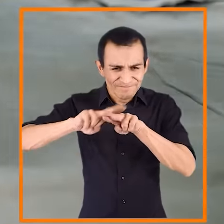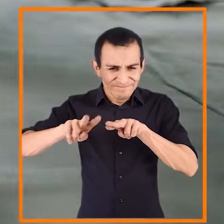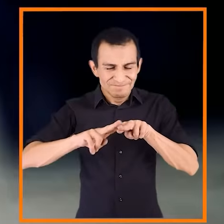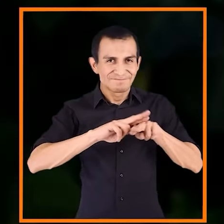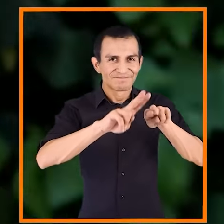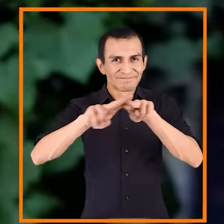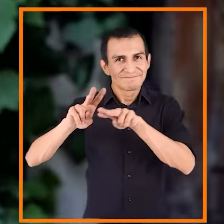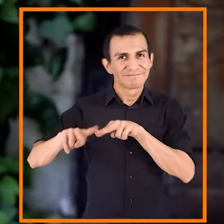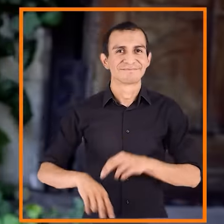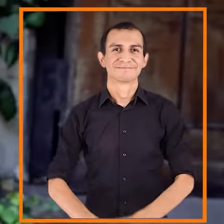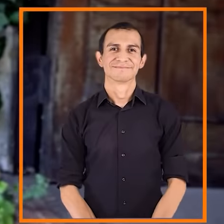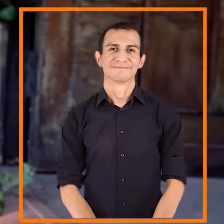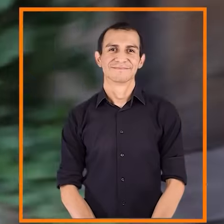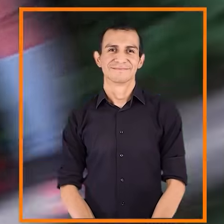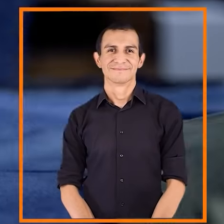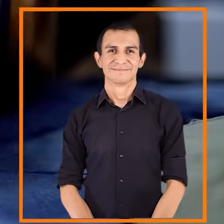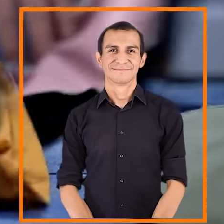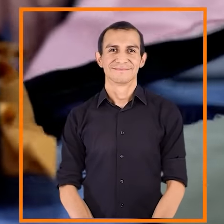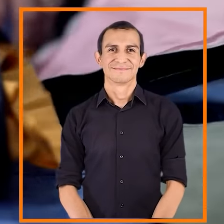Repara.